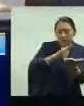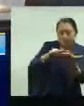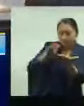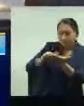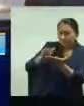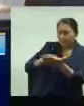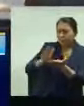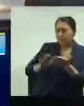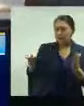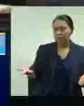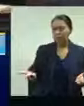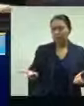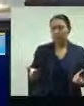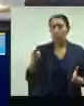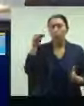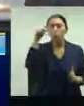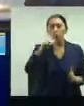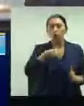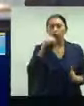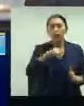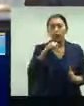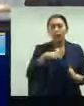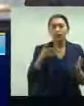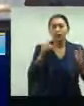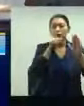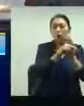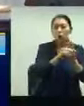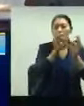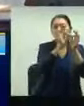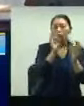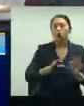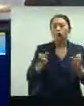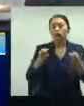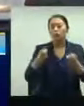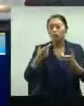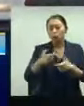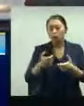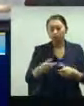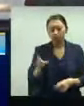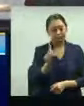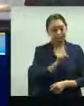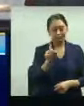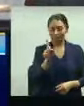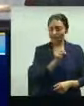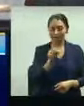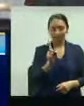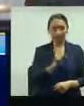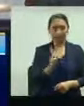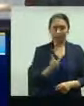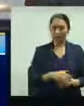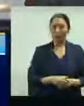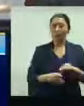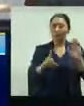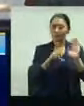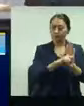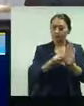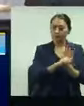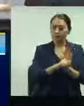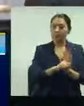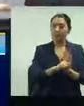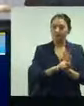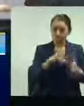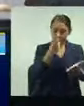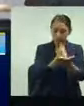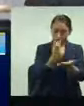en este rubro o si se hizo un contrato, que estas no son obras. Pues en la ley de presupuesto usted tiene que